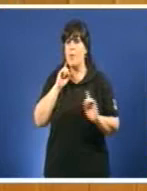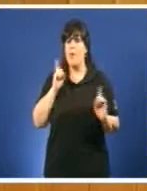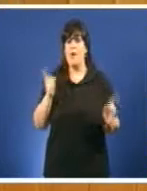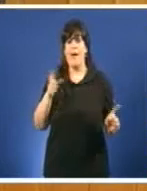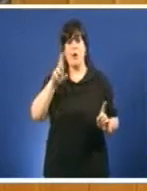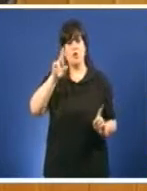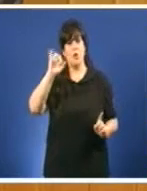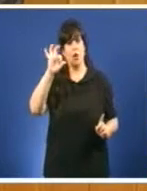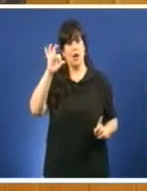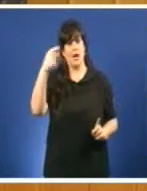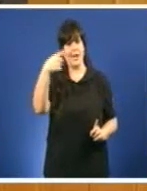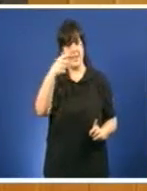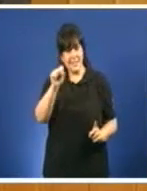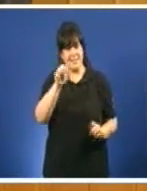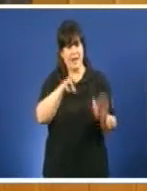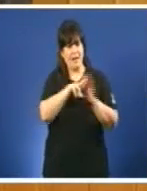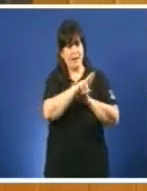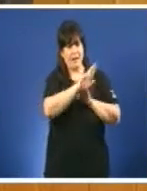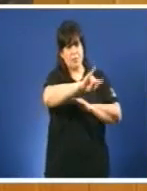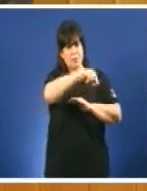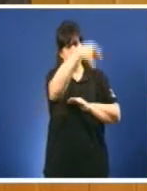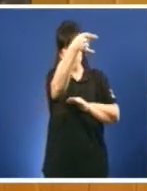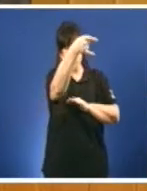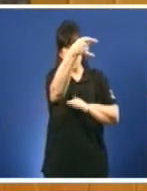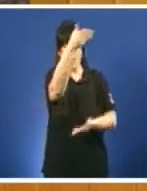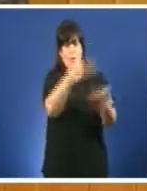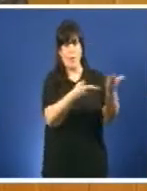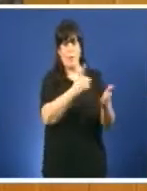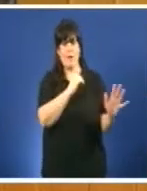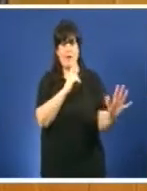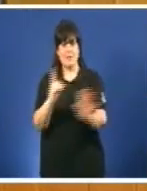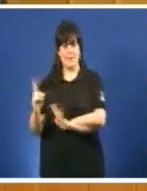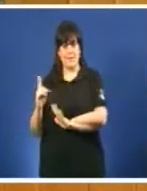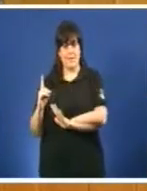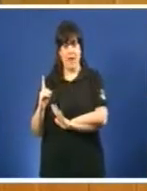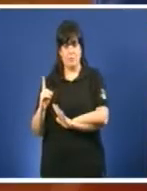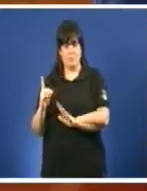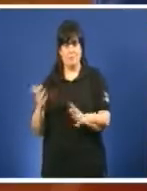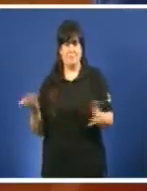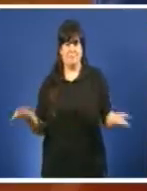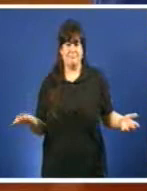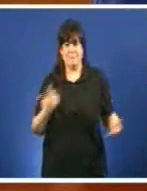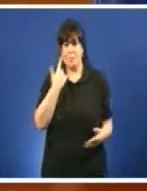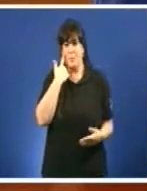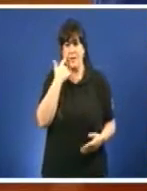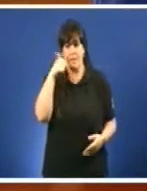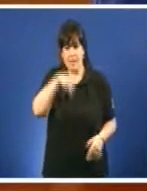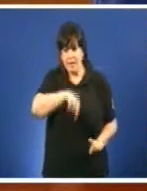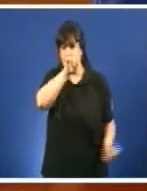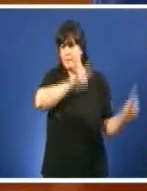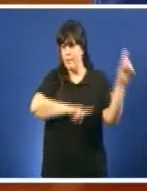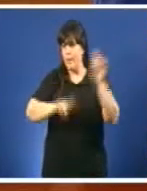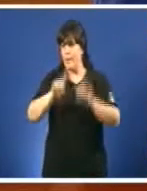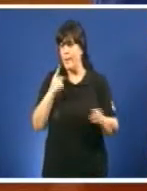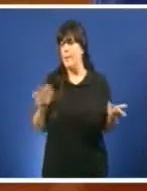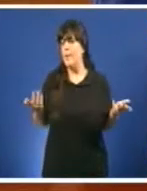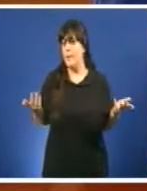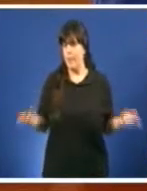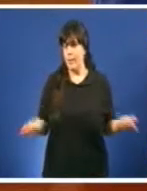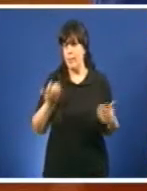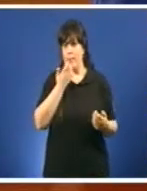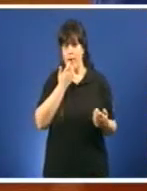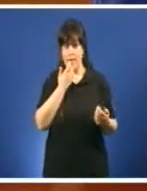Risga a respeito de hai 6 anos. Pero mire, señora conselleira, o problema é que o incremento dos recursos